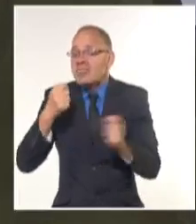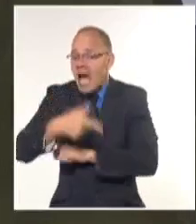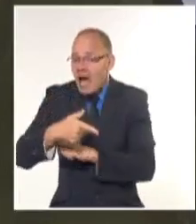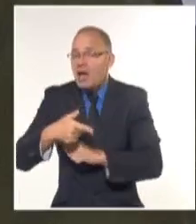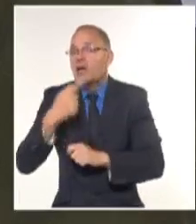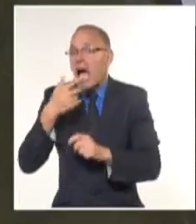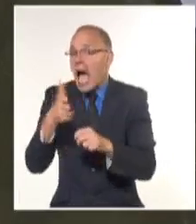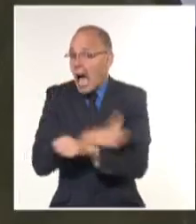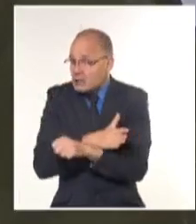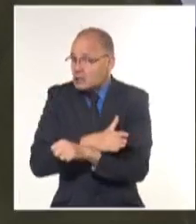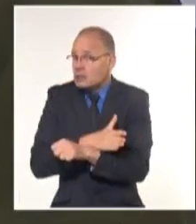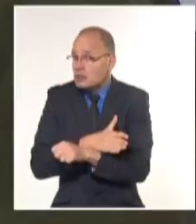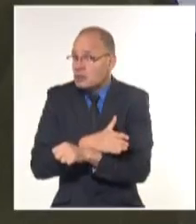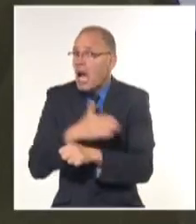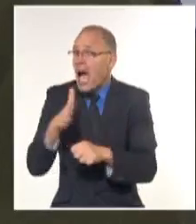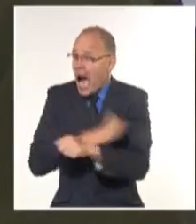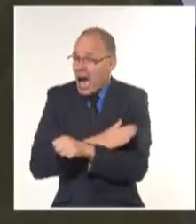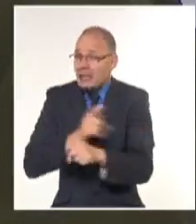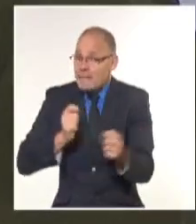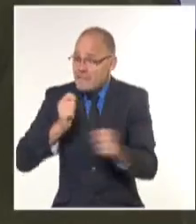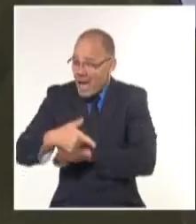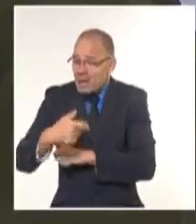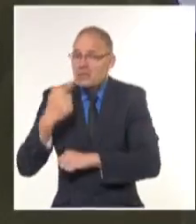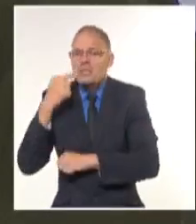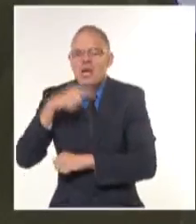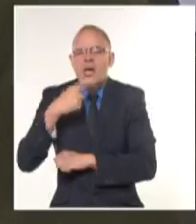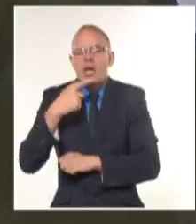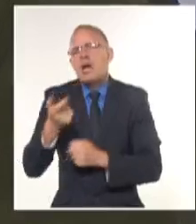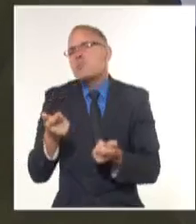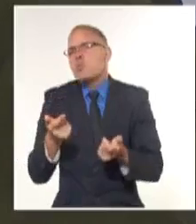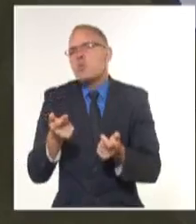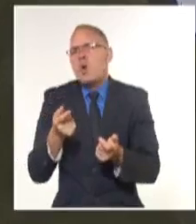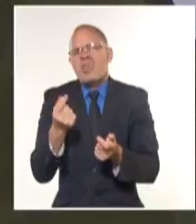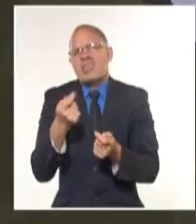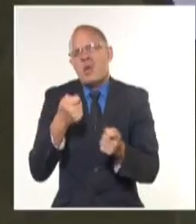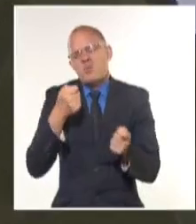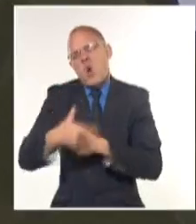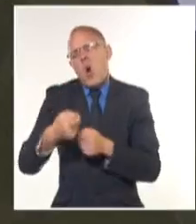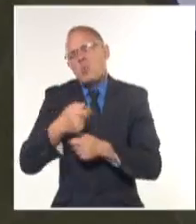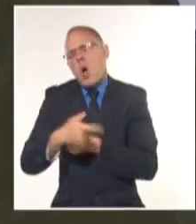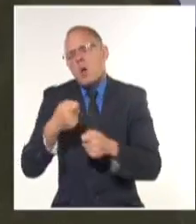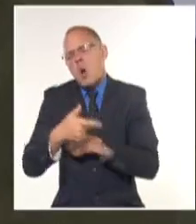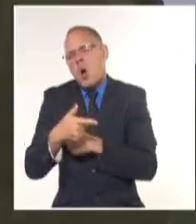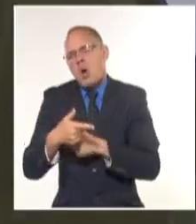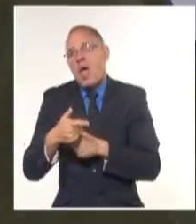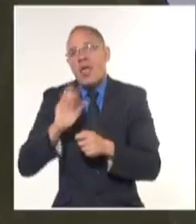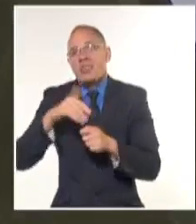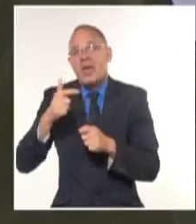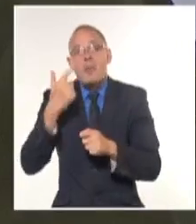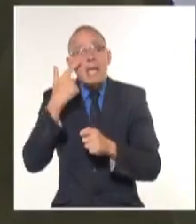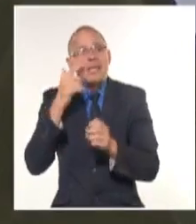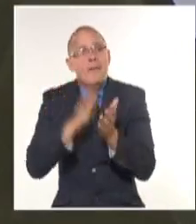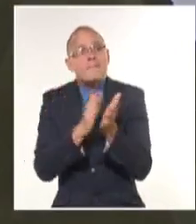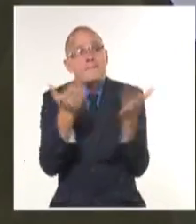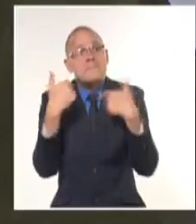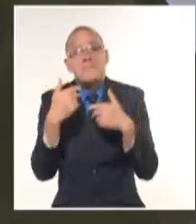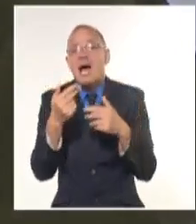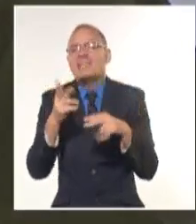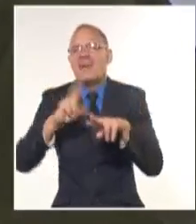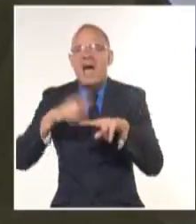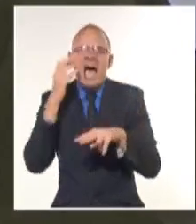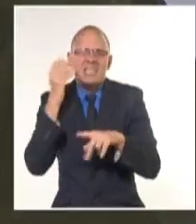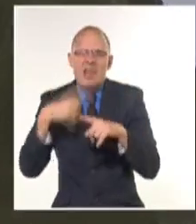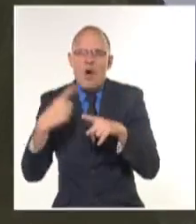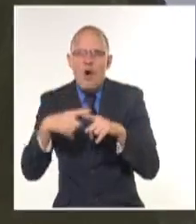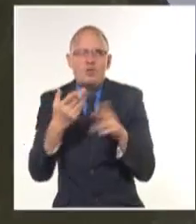comercio, es lícito. Lo que usted tiene que asegurarse que estén las condiciones para poder recibir esas mercancías. Y a veces no se recibe. Y a veces no se recibe en